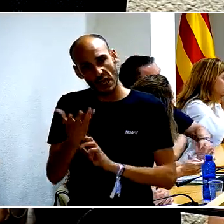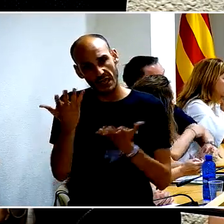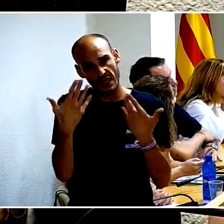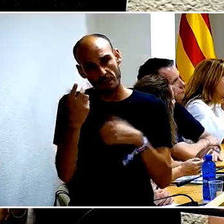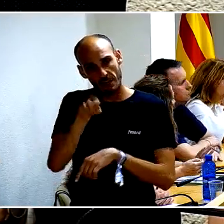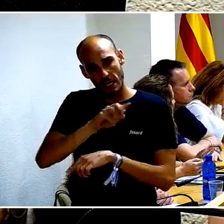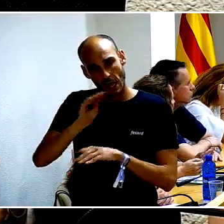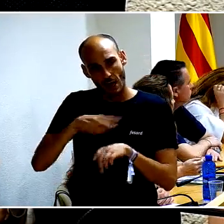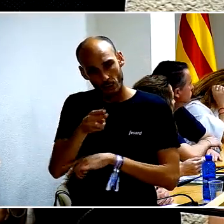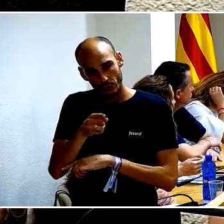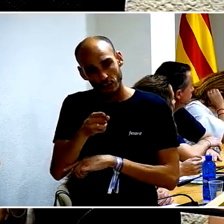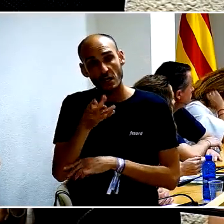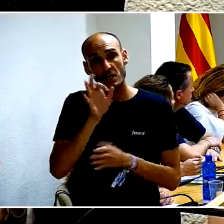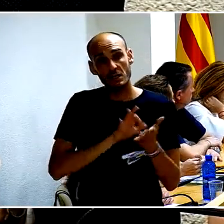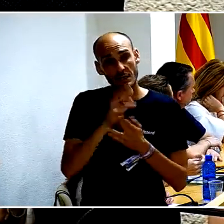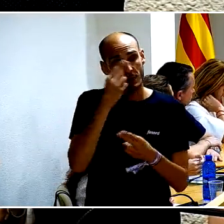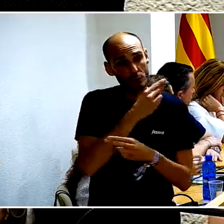Reformas, edificios municipales,